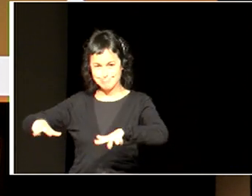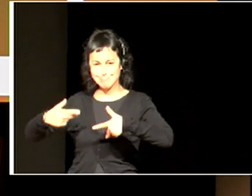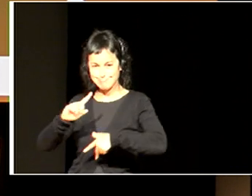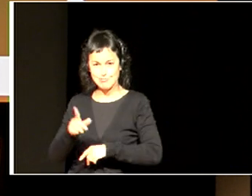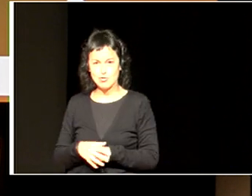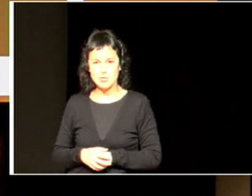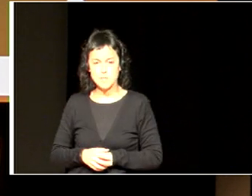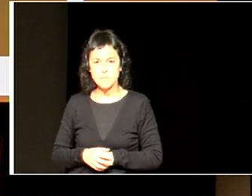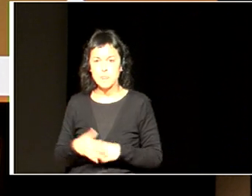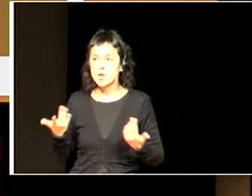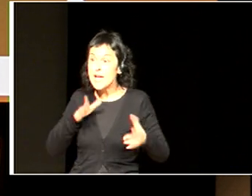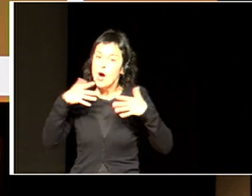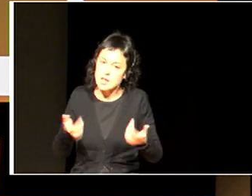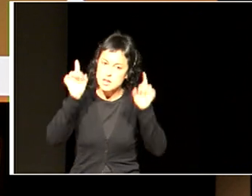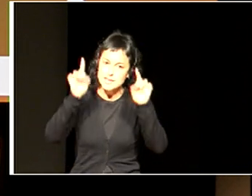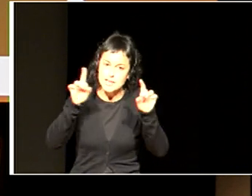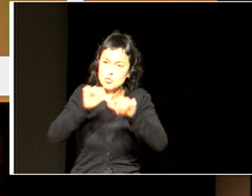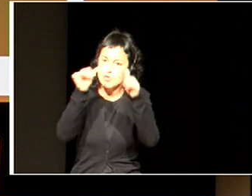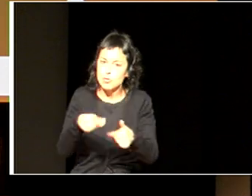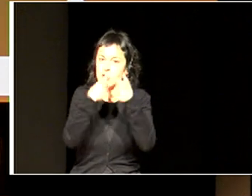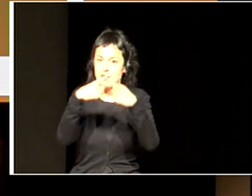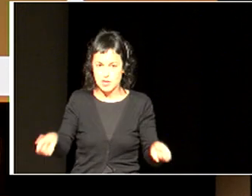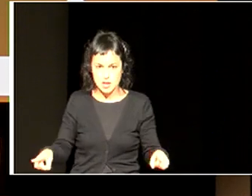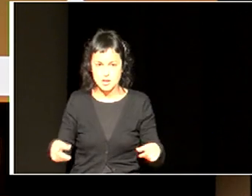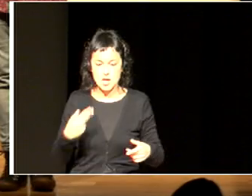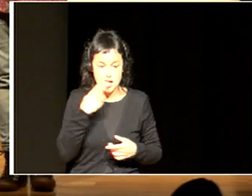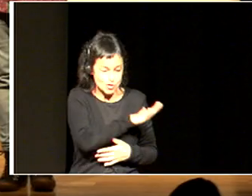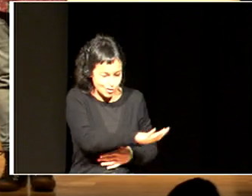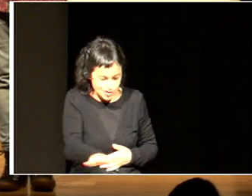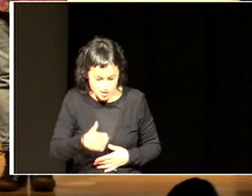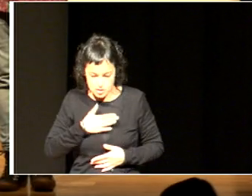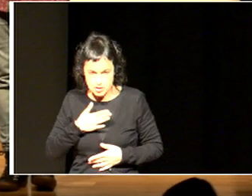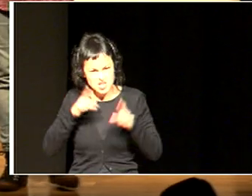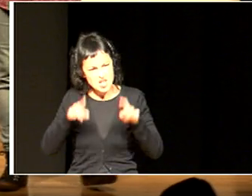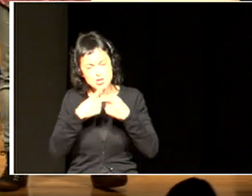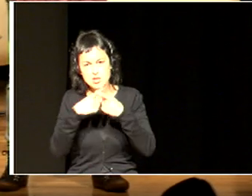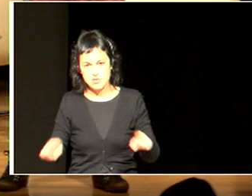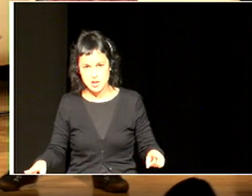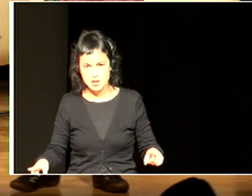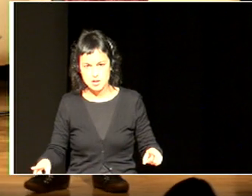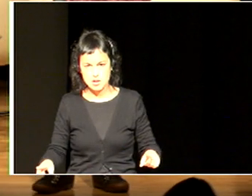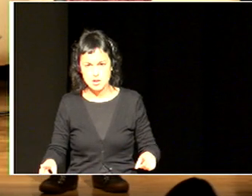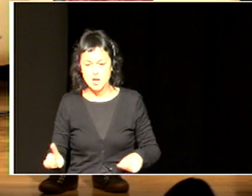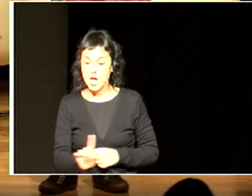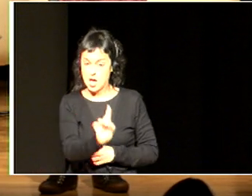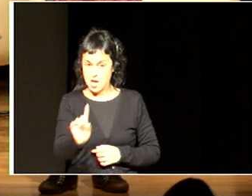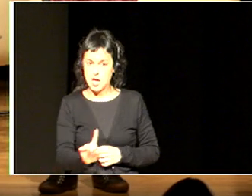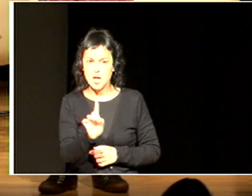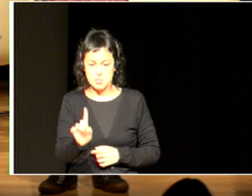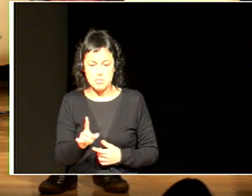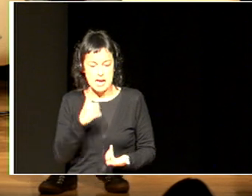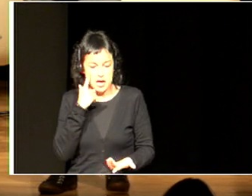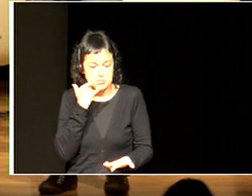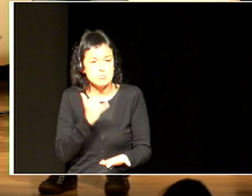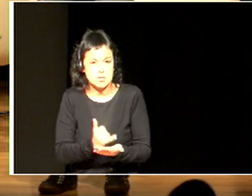enseñemos de otra manera a nuestra gente a nuestras criaturas en primaria tienen también y claro que experimentan pero